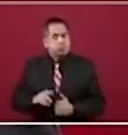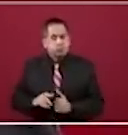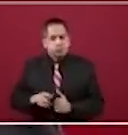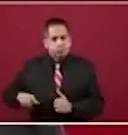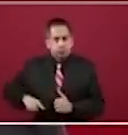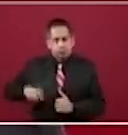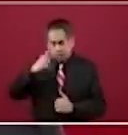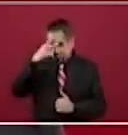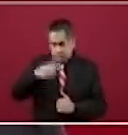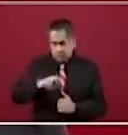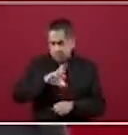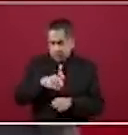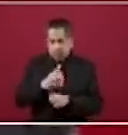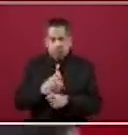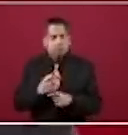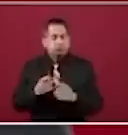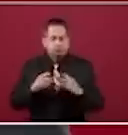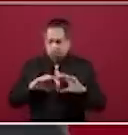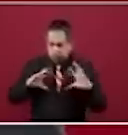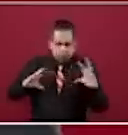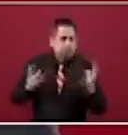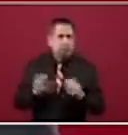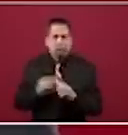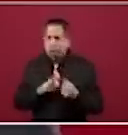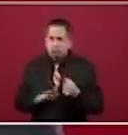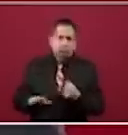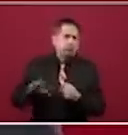de la República en su conjunto,